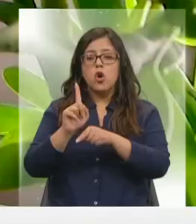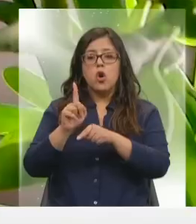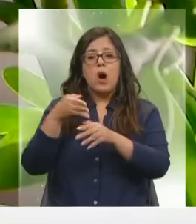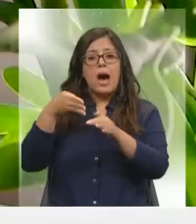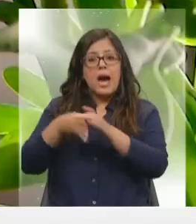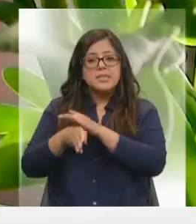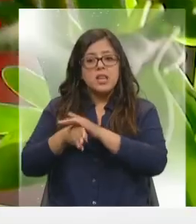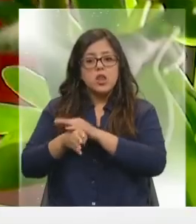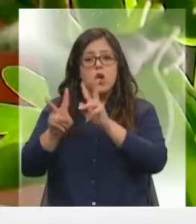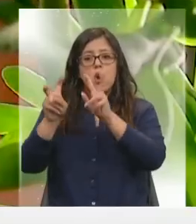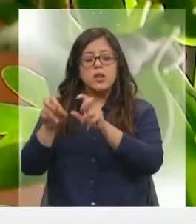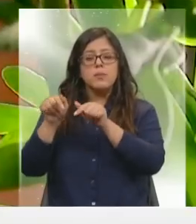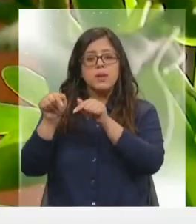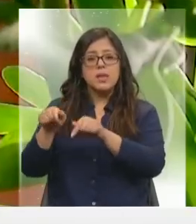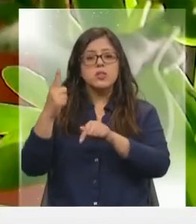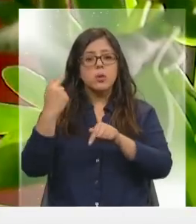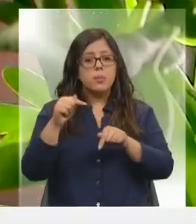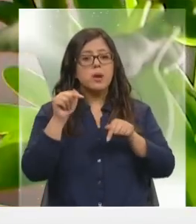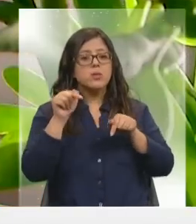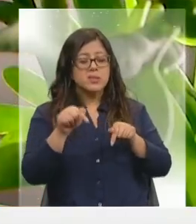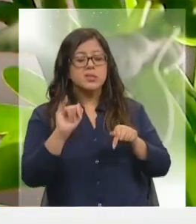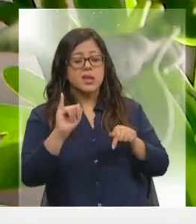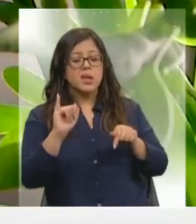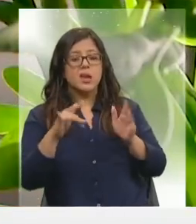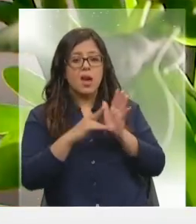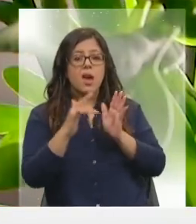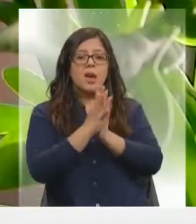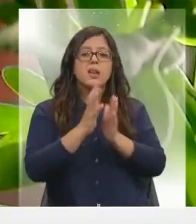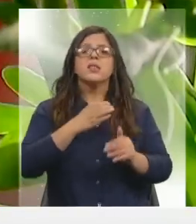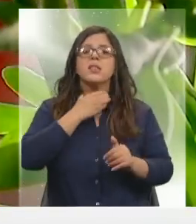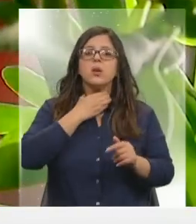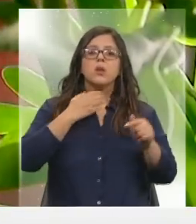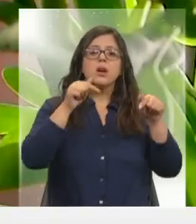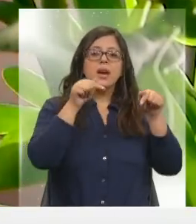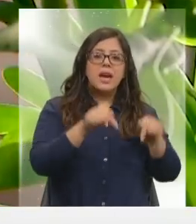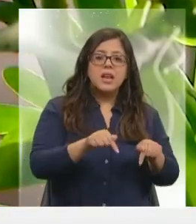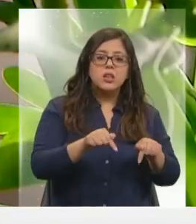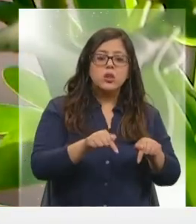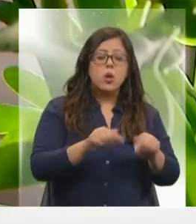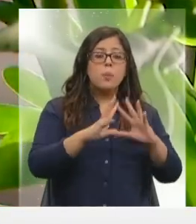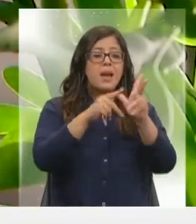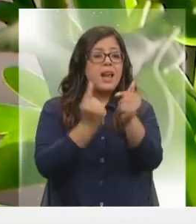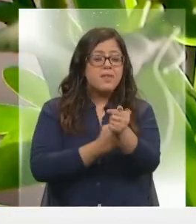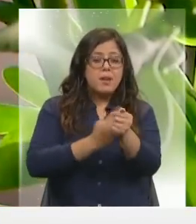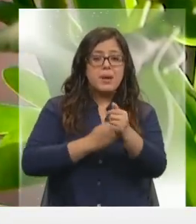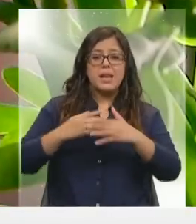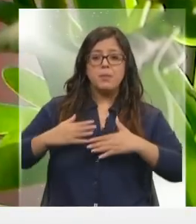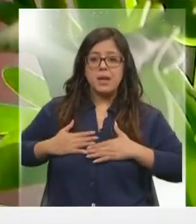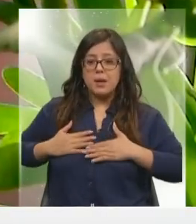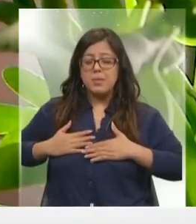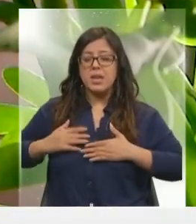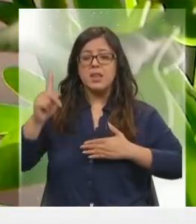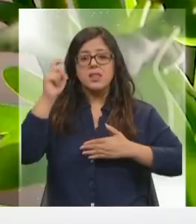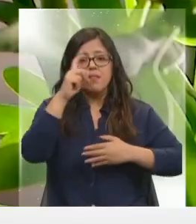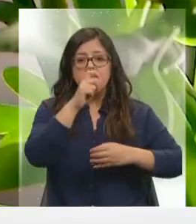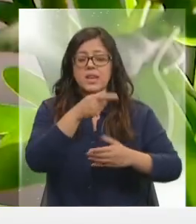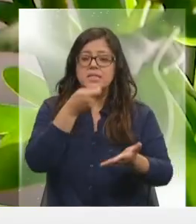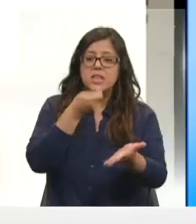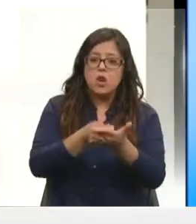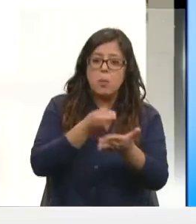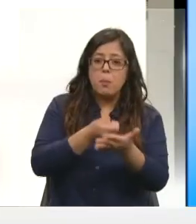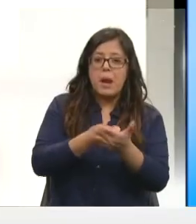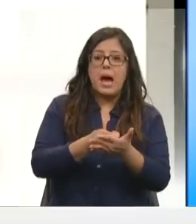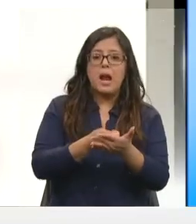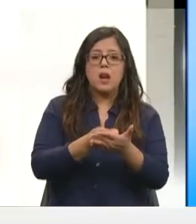deudas. Este vehículo para nosotros, para mi familia, es un material de trabajo. Nos costó mucho comprarlo, nos costó mucho